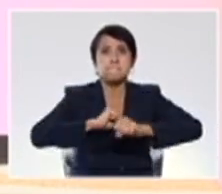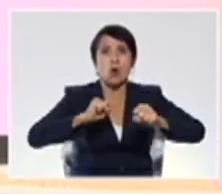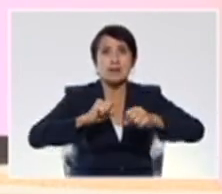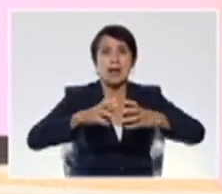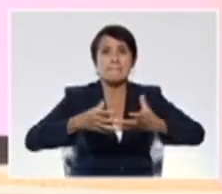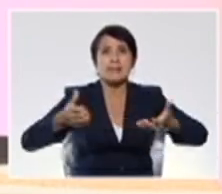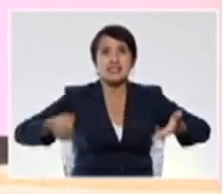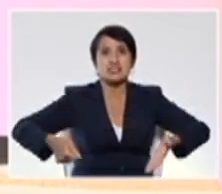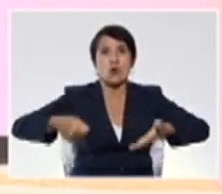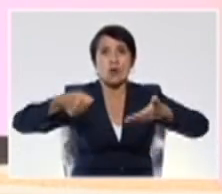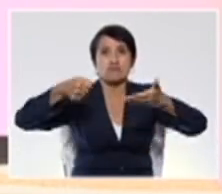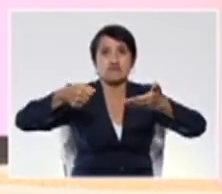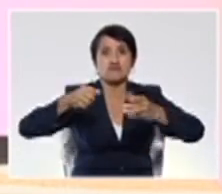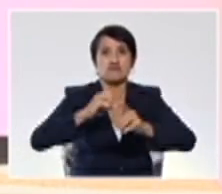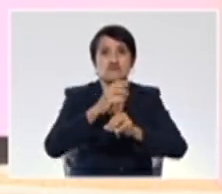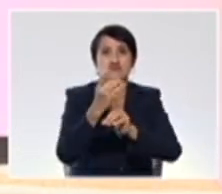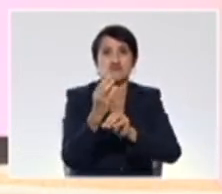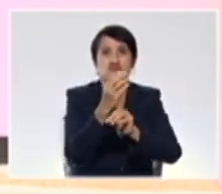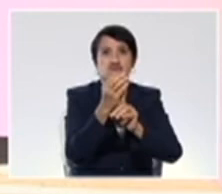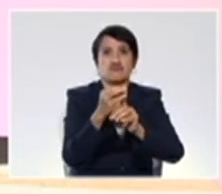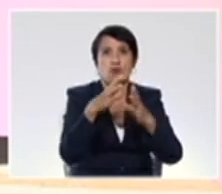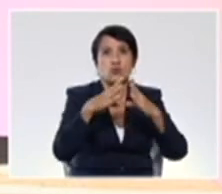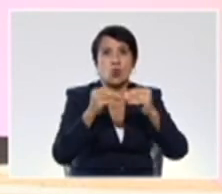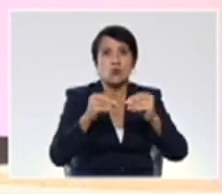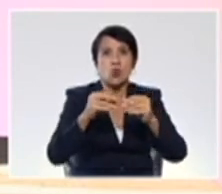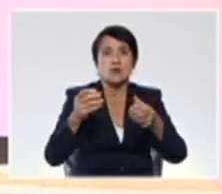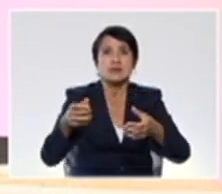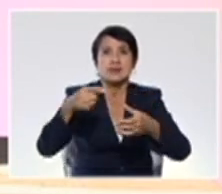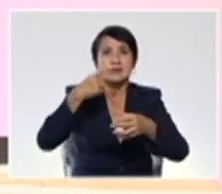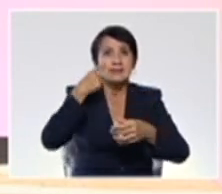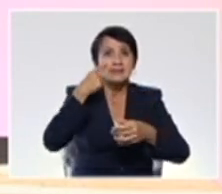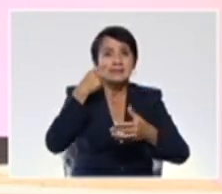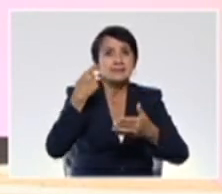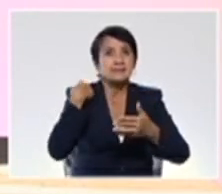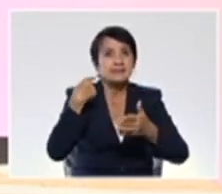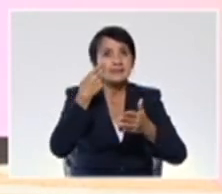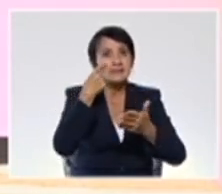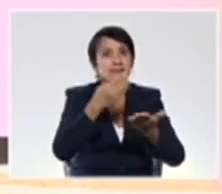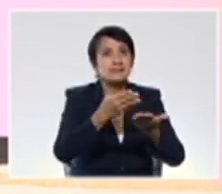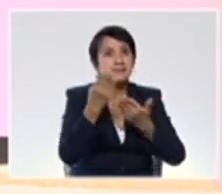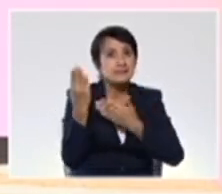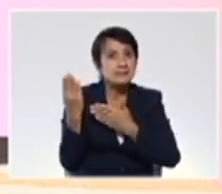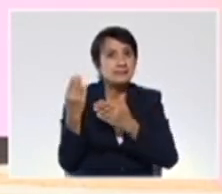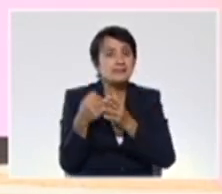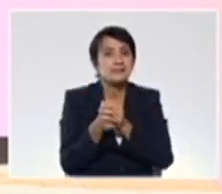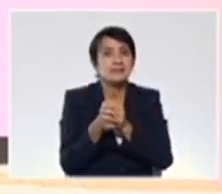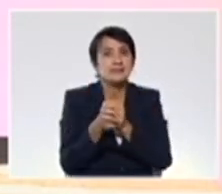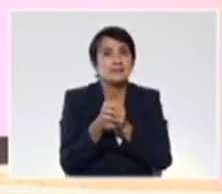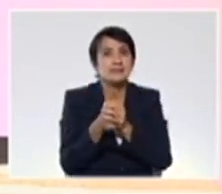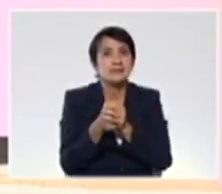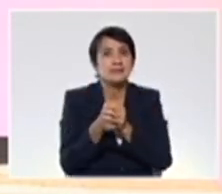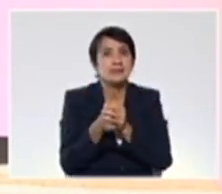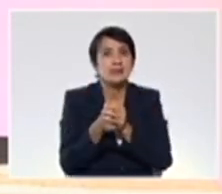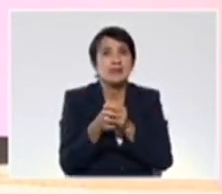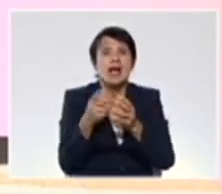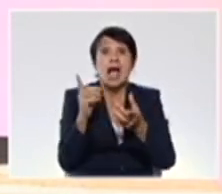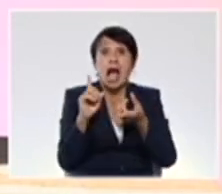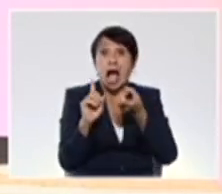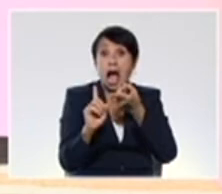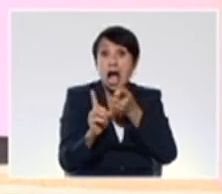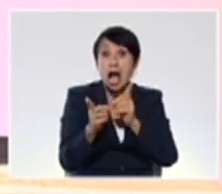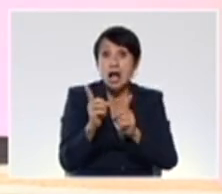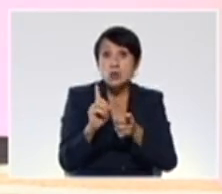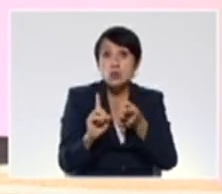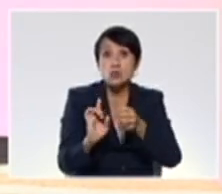sumado a eso, un conocimiento ancestral que tenemos nosotros, que es aquellas hierbas,